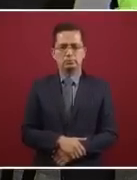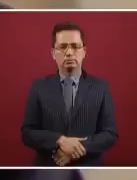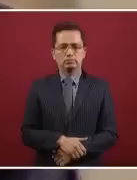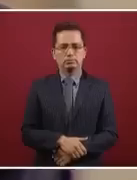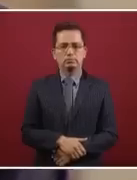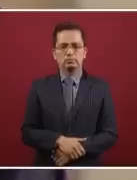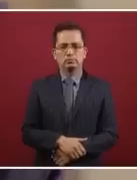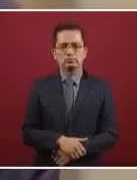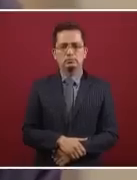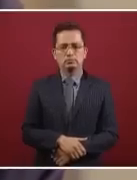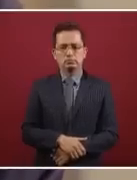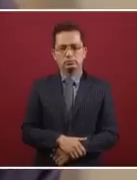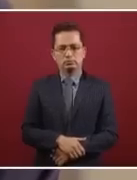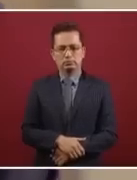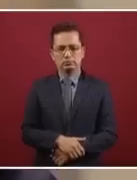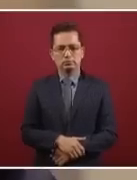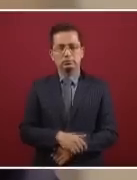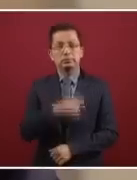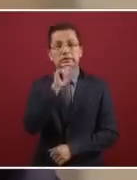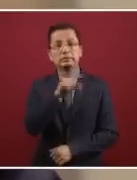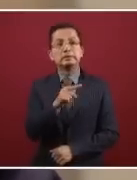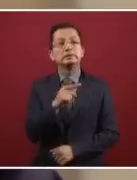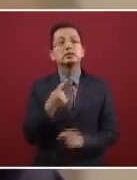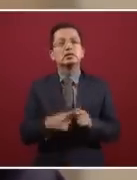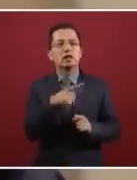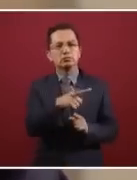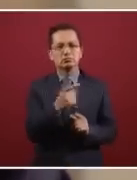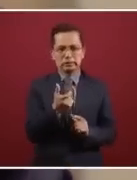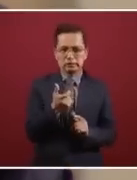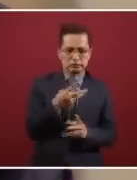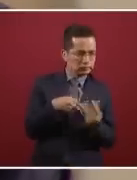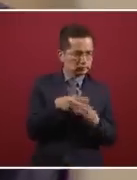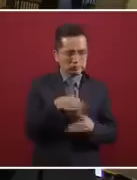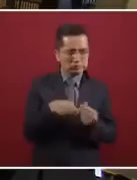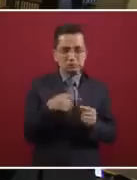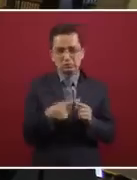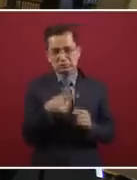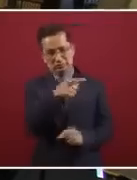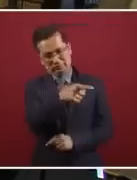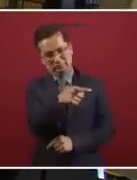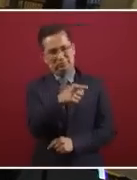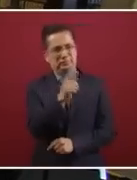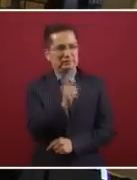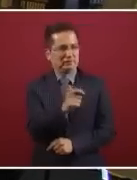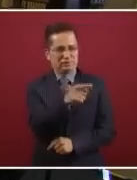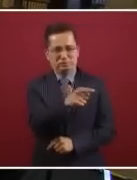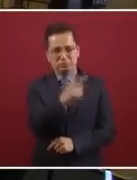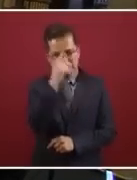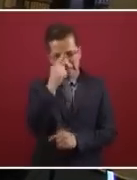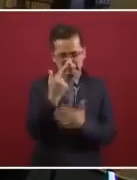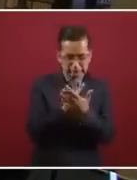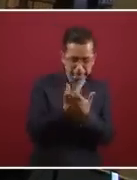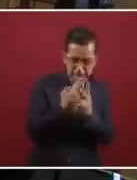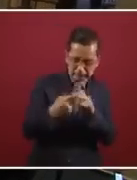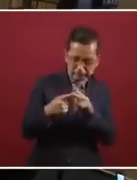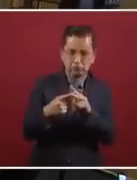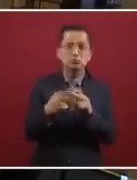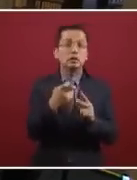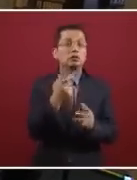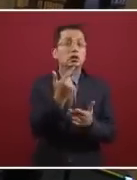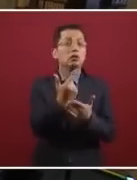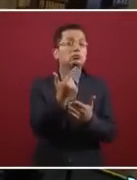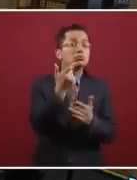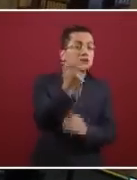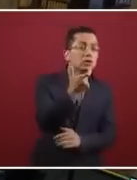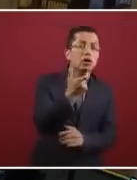el que maneja los billullos, el dinero del presupuesto, que es dinero del pueblo, que es